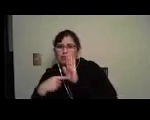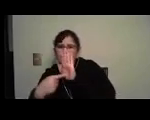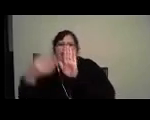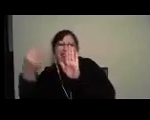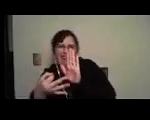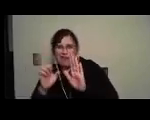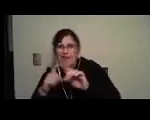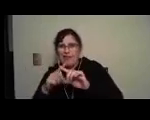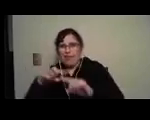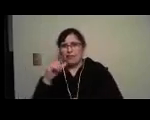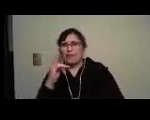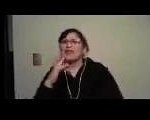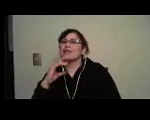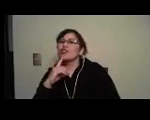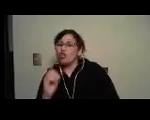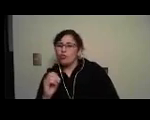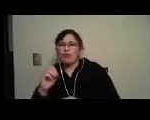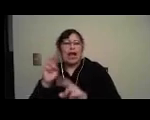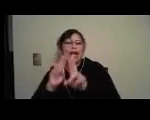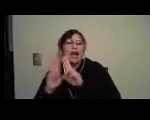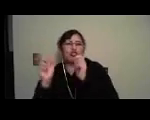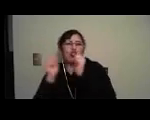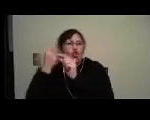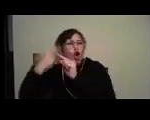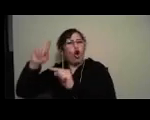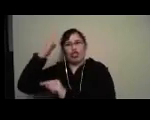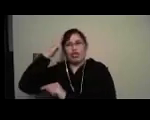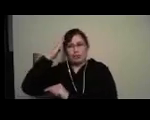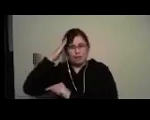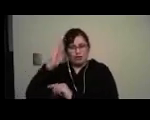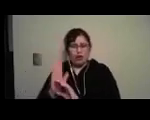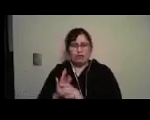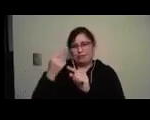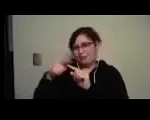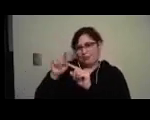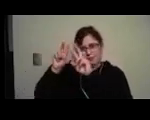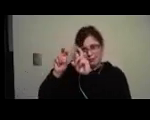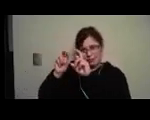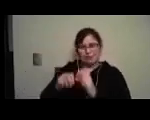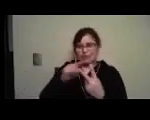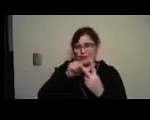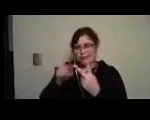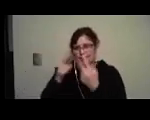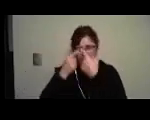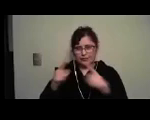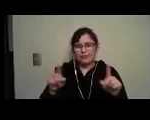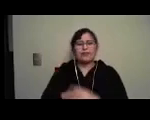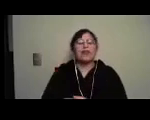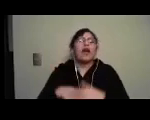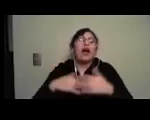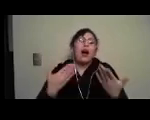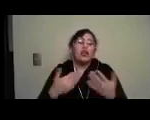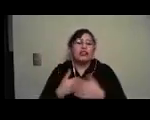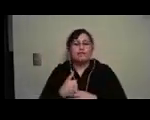tipo de memoria. Ujú. Gracias, profe. Y en esto quiero ser bien enfático porque en